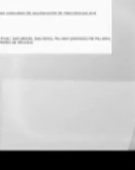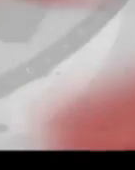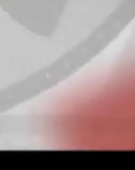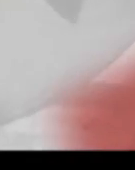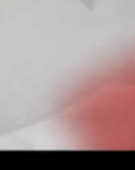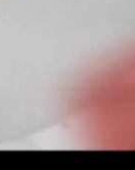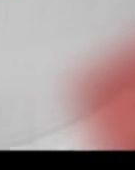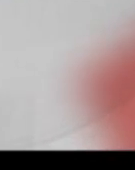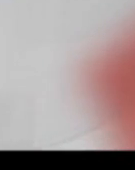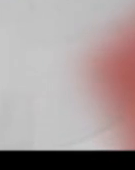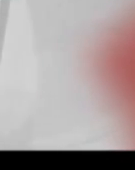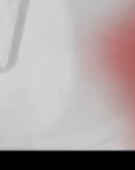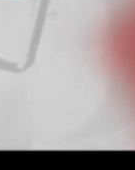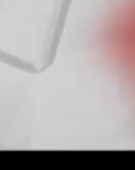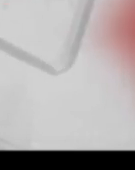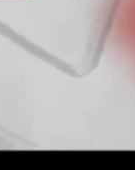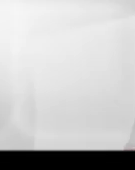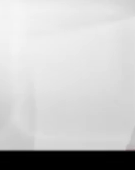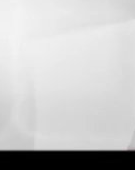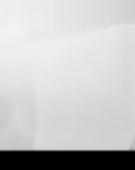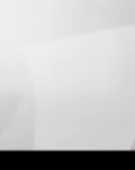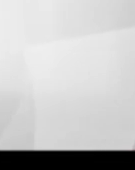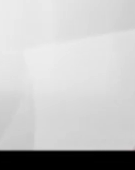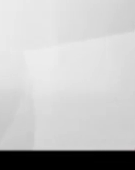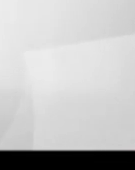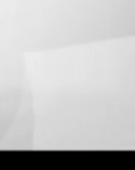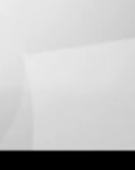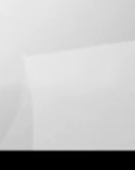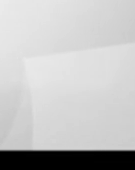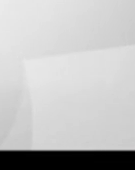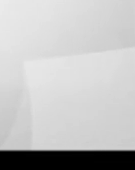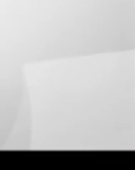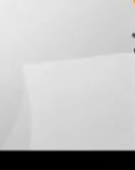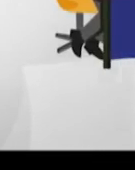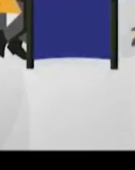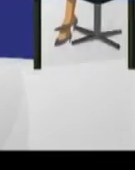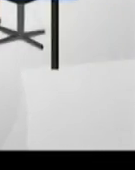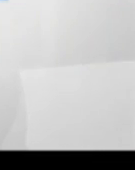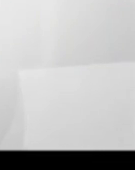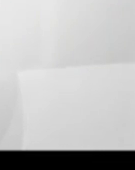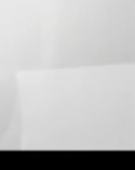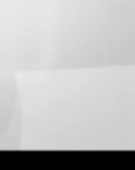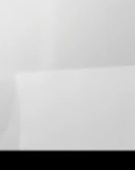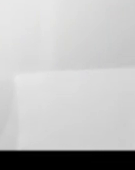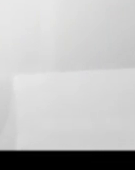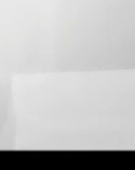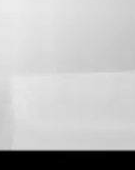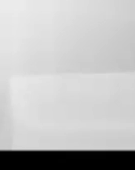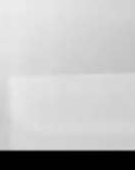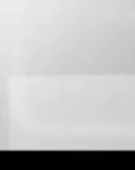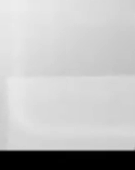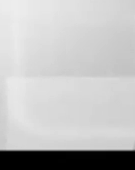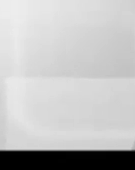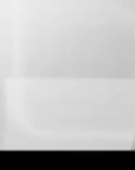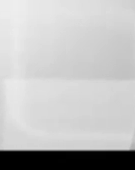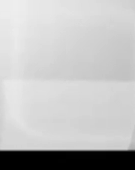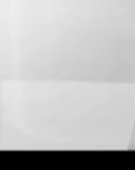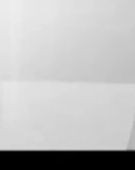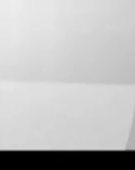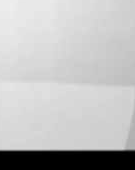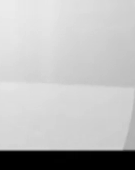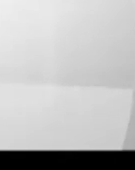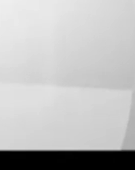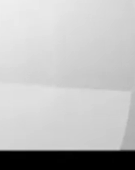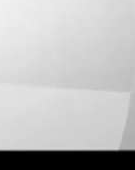SIF. Paso 2. La documentación se remite a la coordinación técnica para análisis y elaboración del